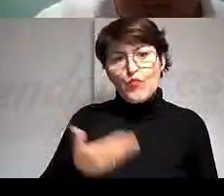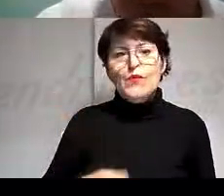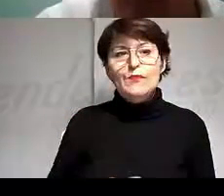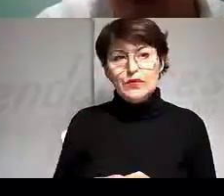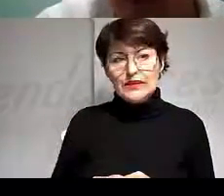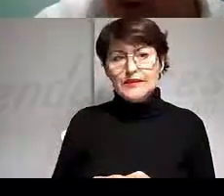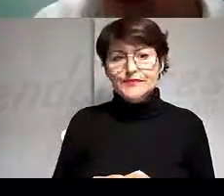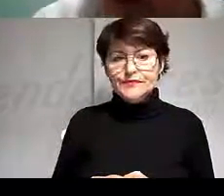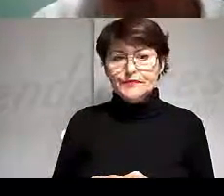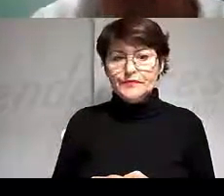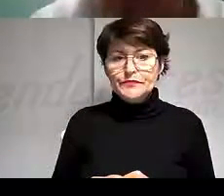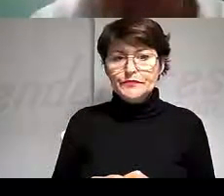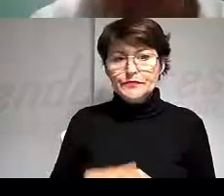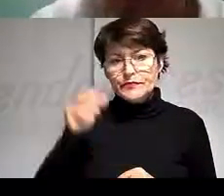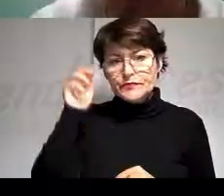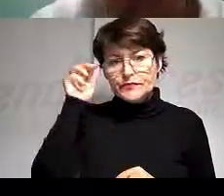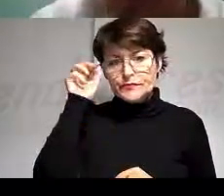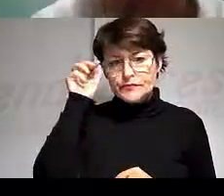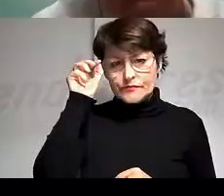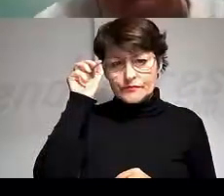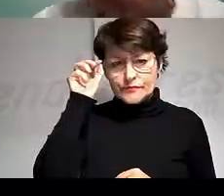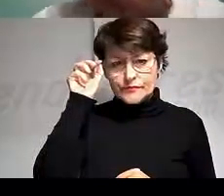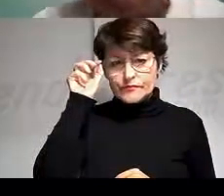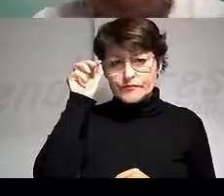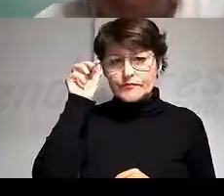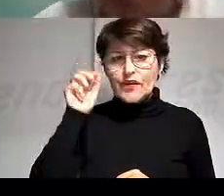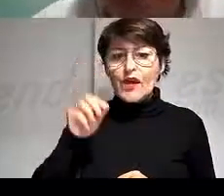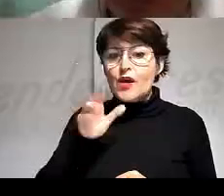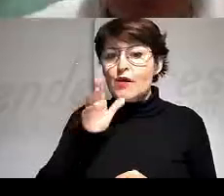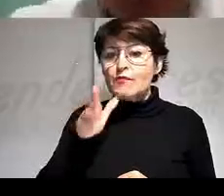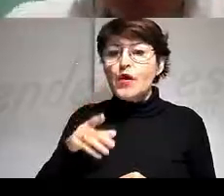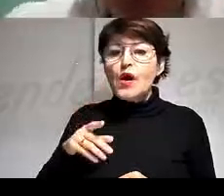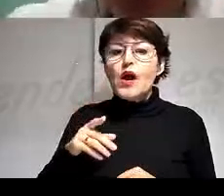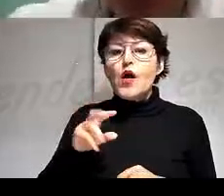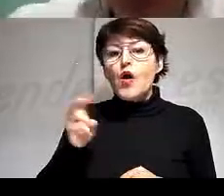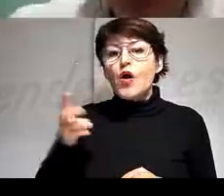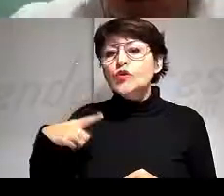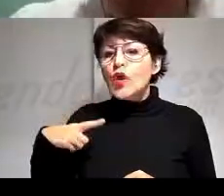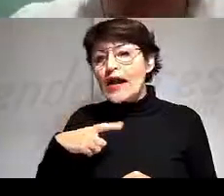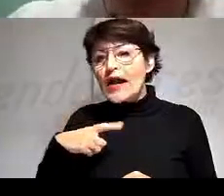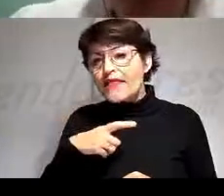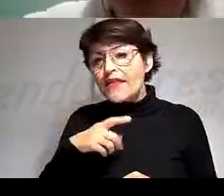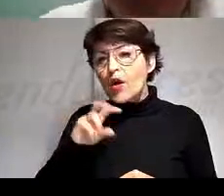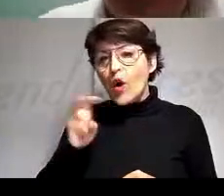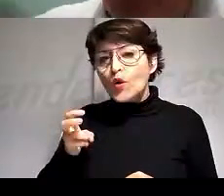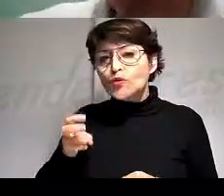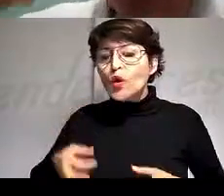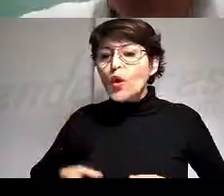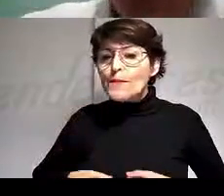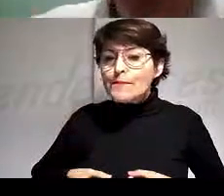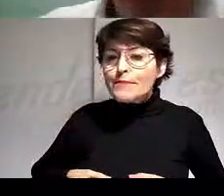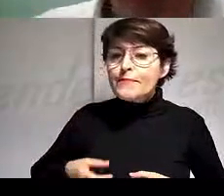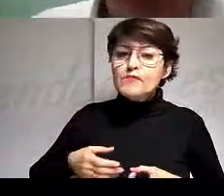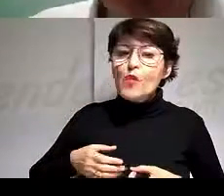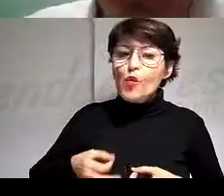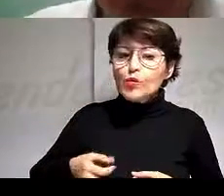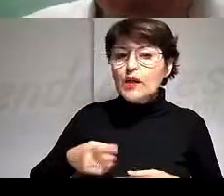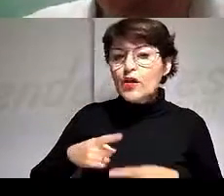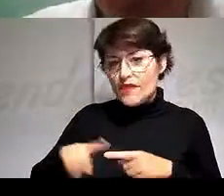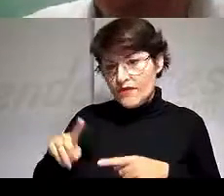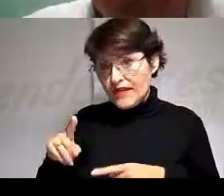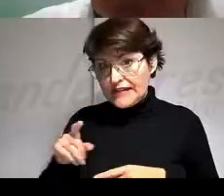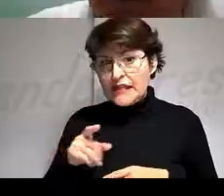cánceres más frecuentes en nuestro medio, porque el cáncer de cuello de útero va de cuello va por otro lado, y además a un cribaje